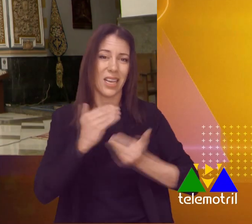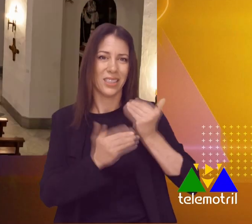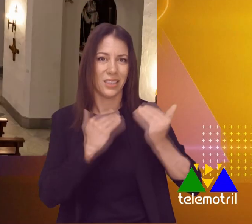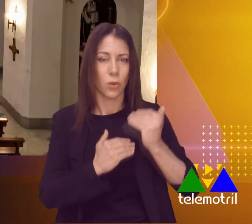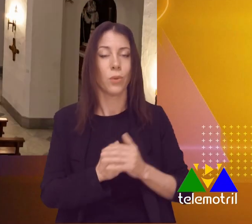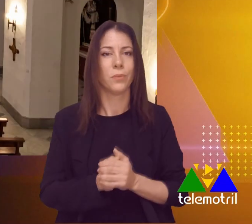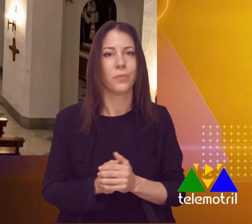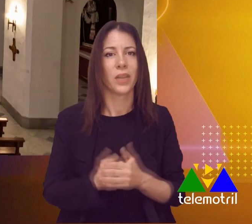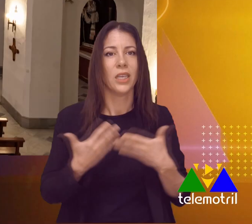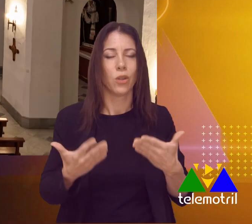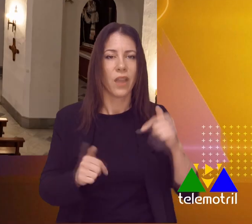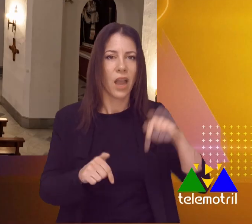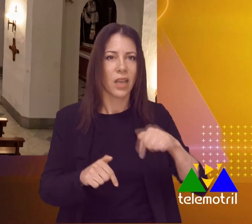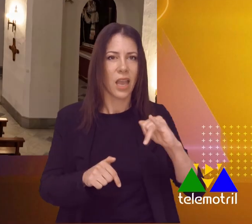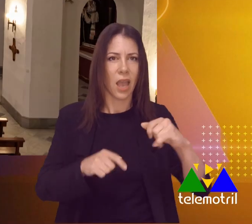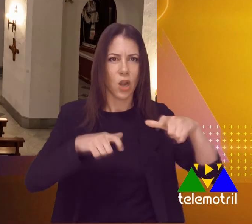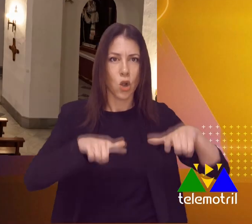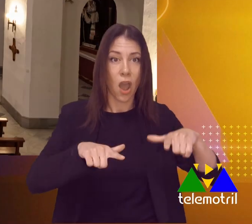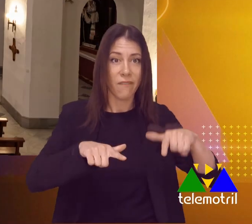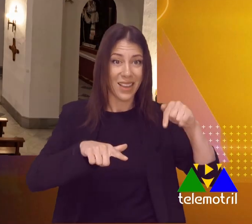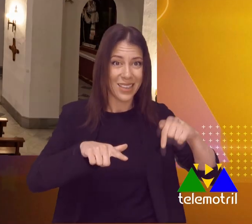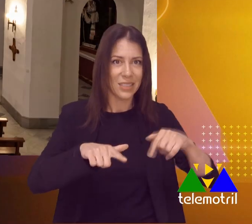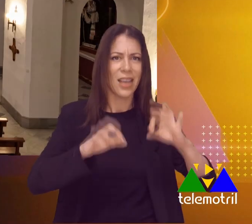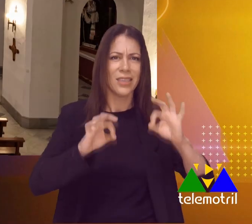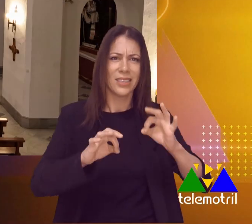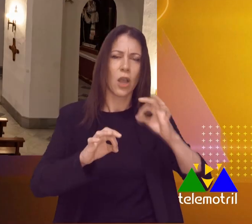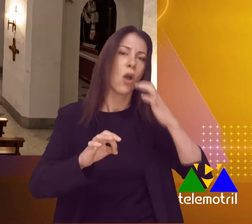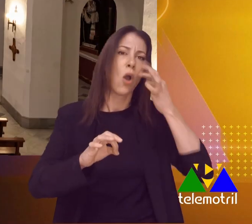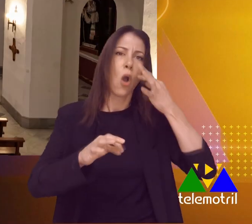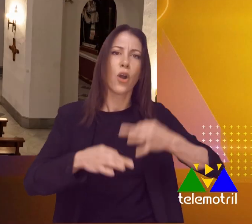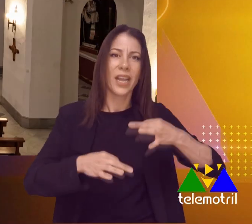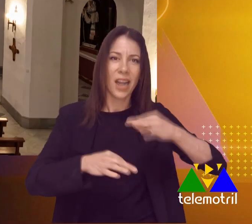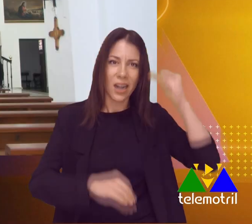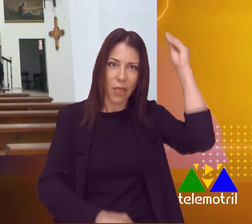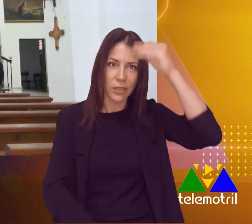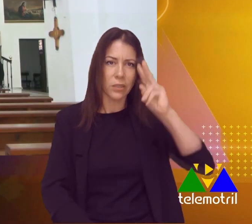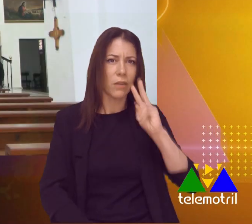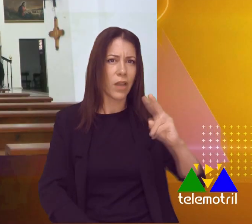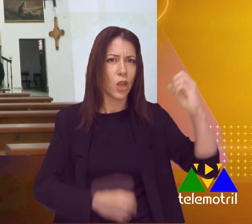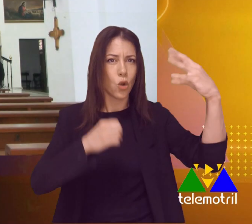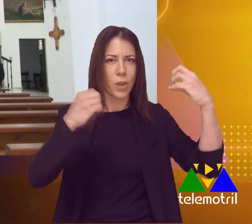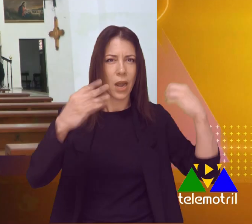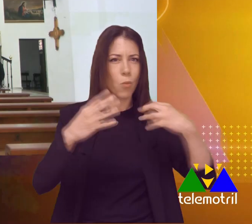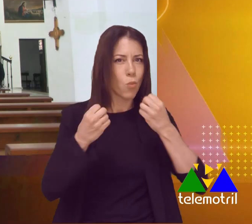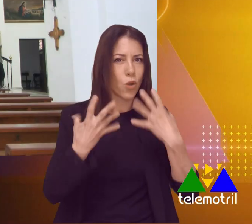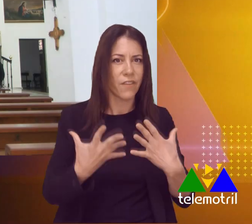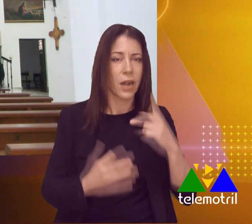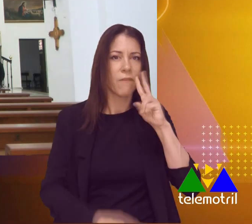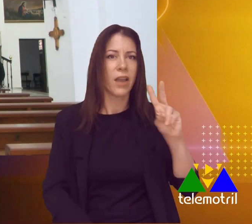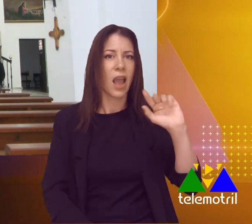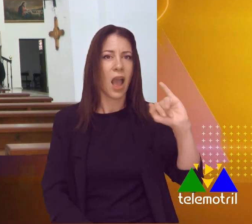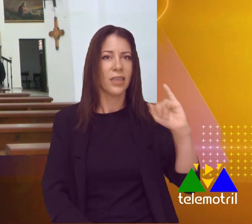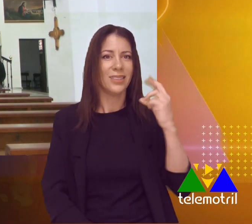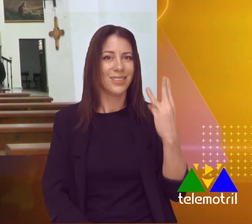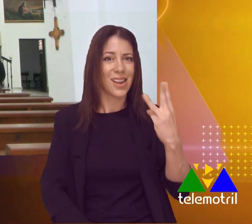mudéjar anterior. Aquí tenemos una nave renacentista. Lo ilumina muy bien, lo ilumina en cada brazo del crucero, 3 ventanas en la